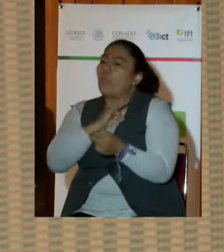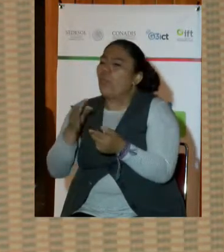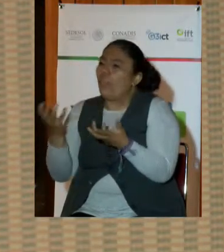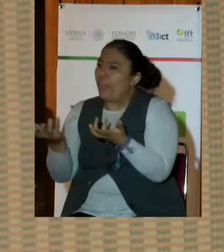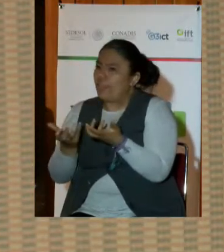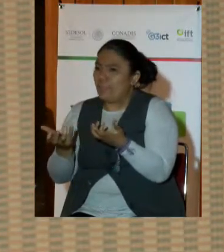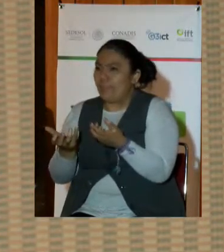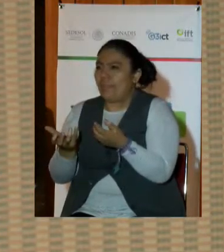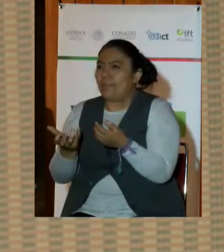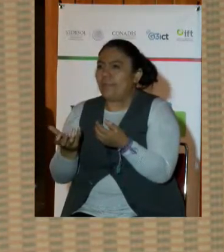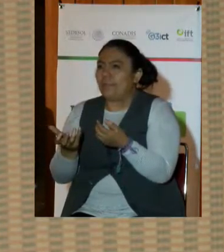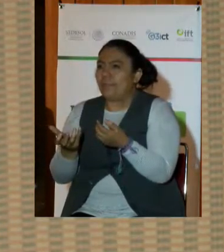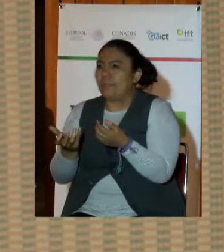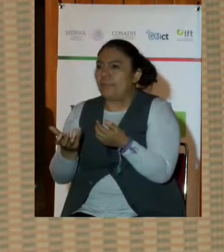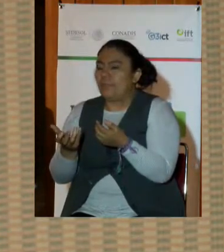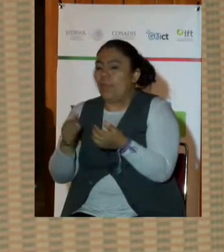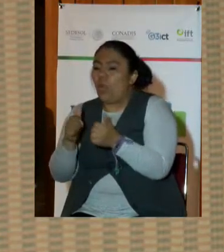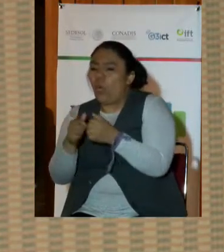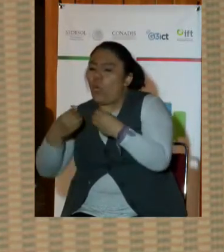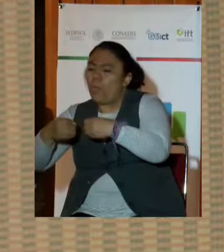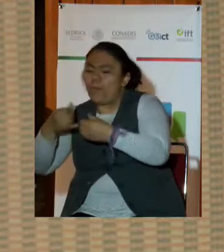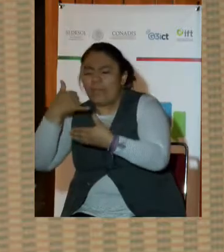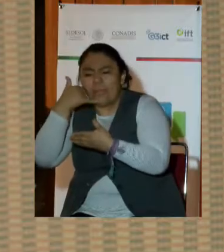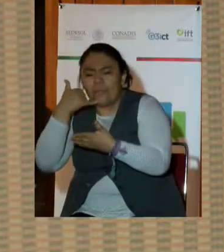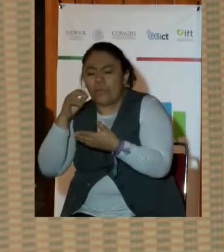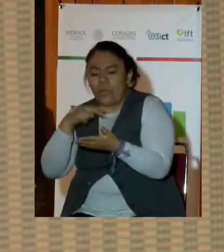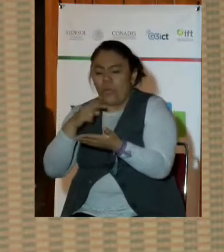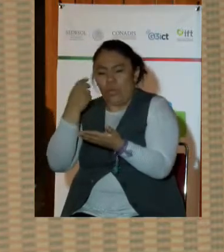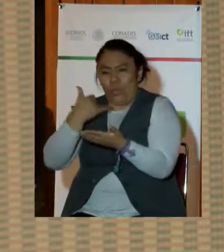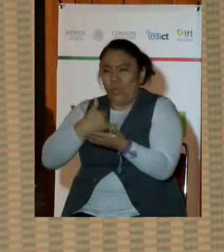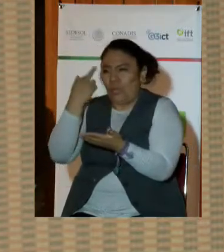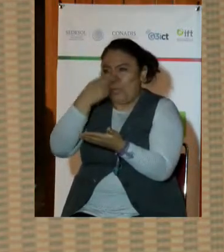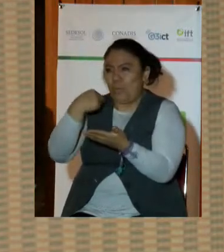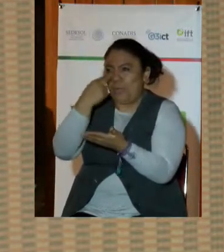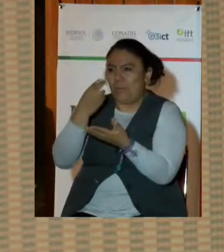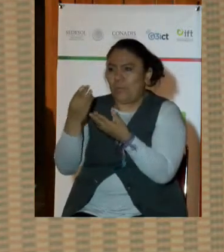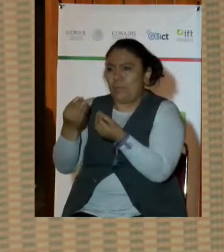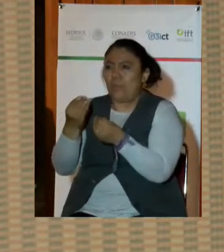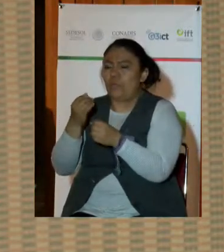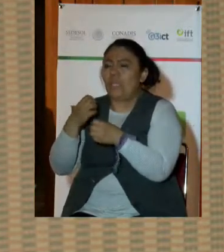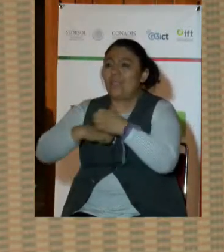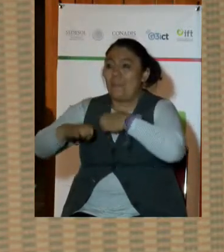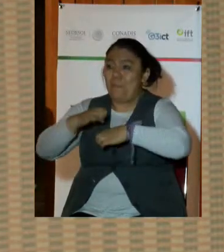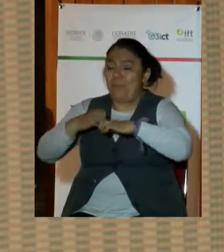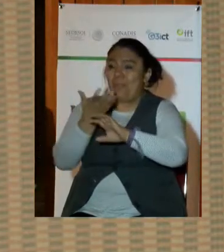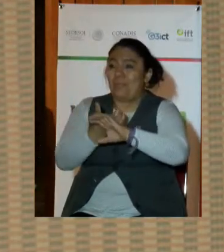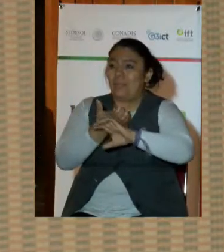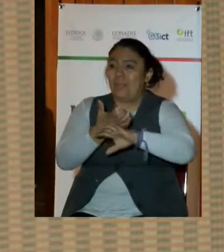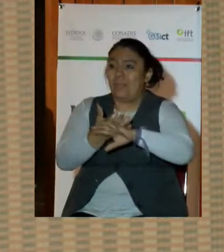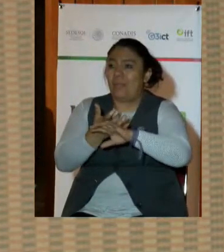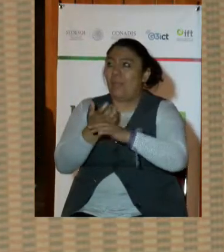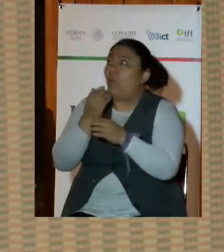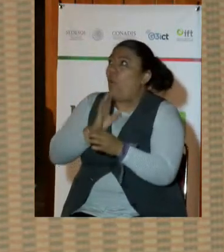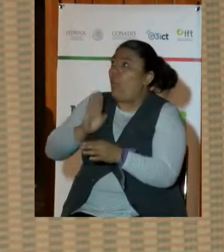como la presentación de la comisionada, en donde venga qué se puede hacer con el teléfono, si es para un usuario con discapacidad